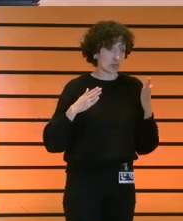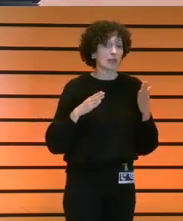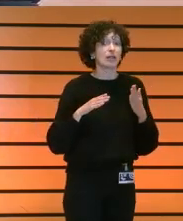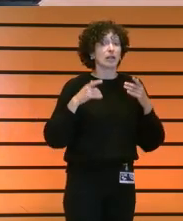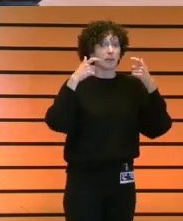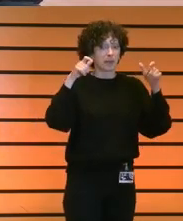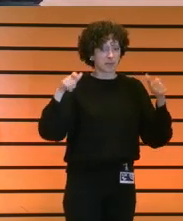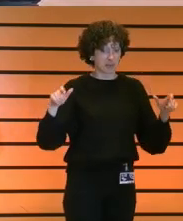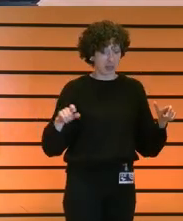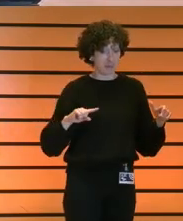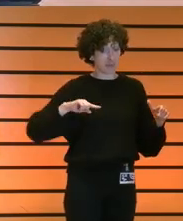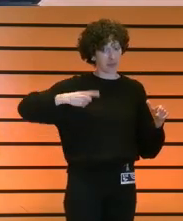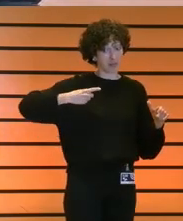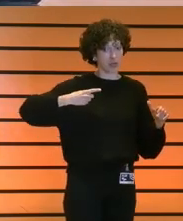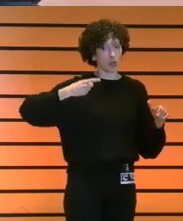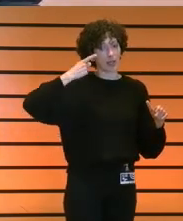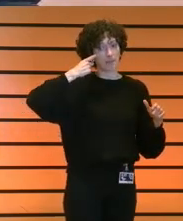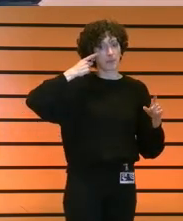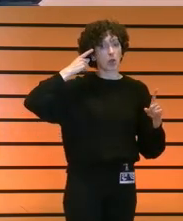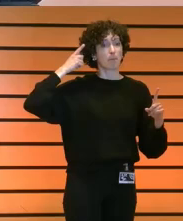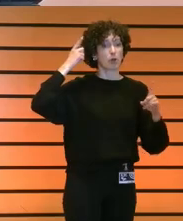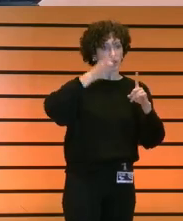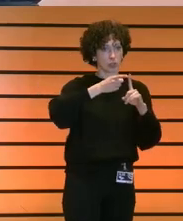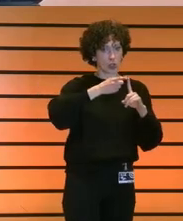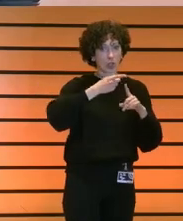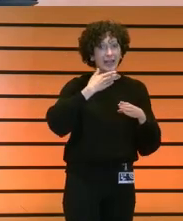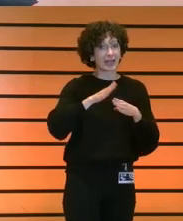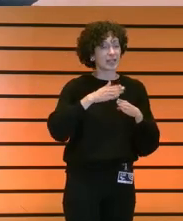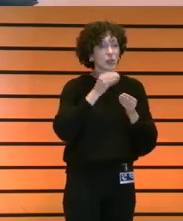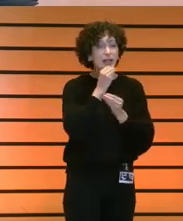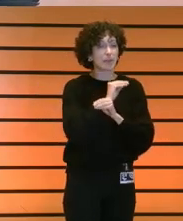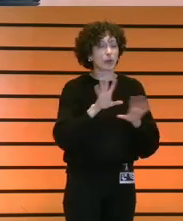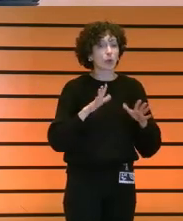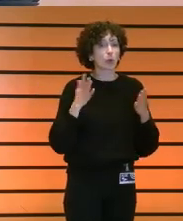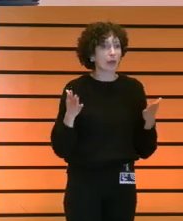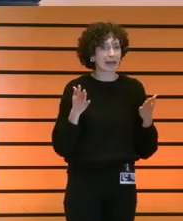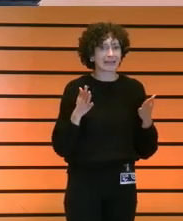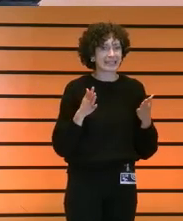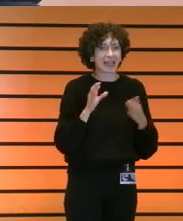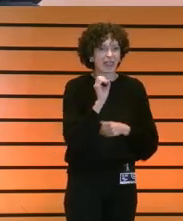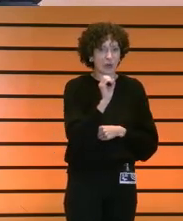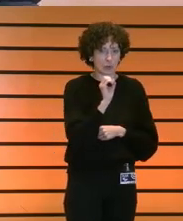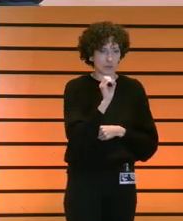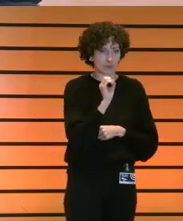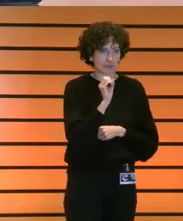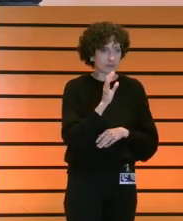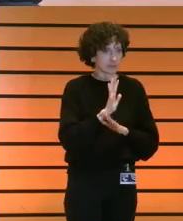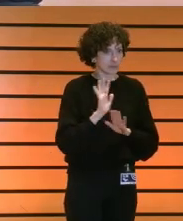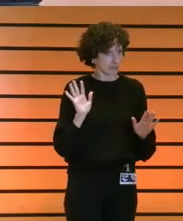esa pirámide es la prevención. El mejor residuo es aquel que no se produce, por descontado. ¿Y